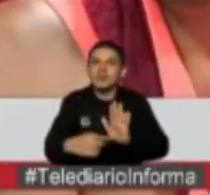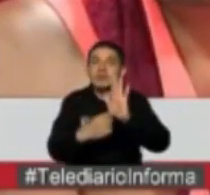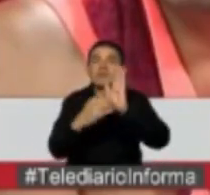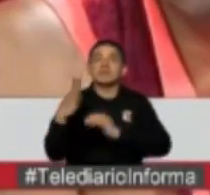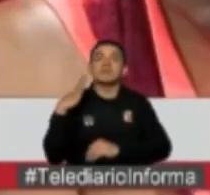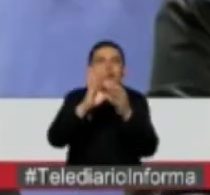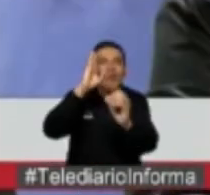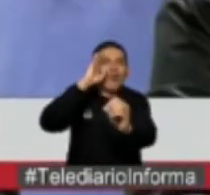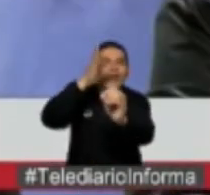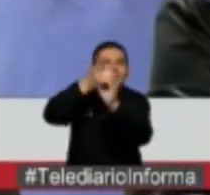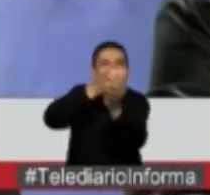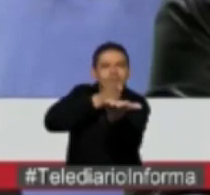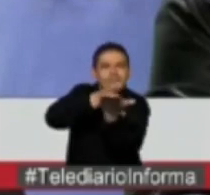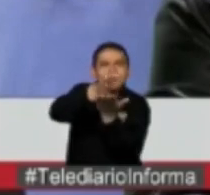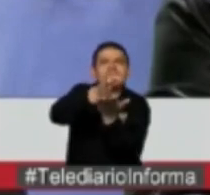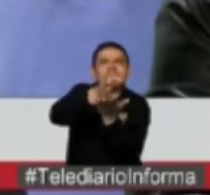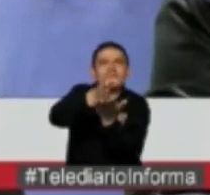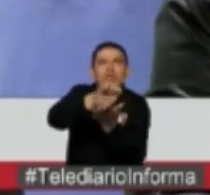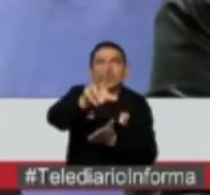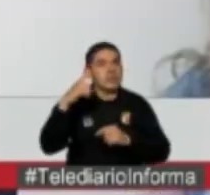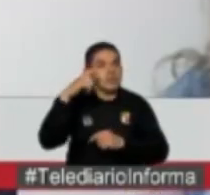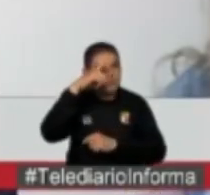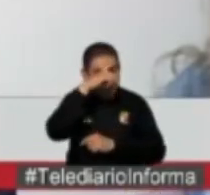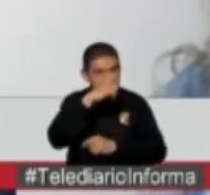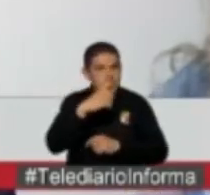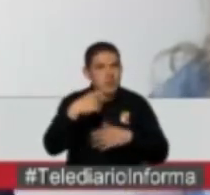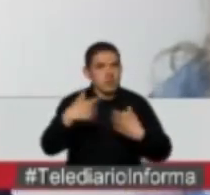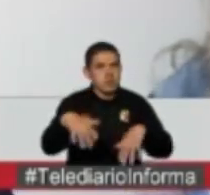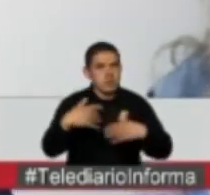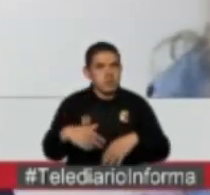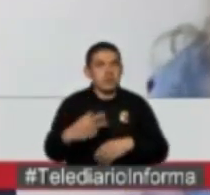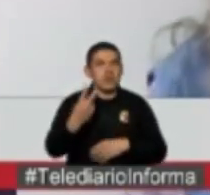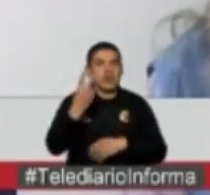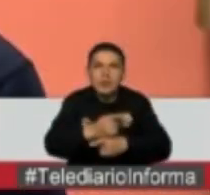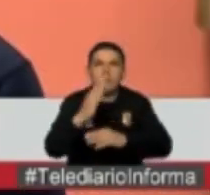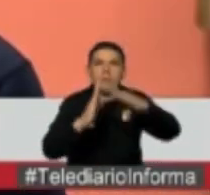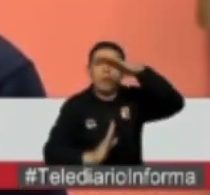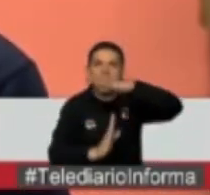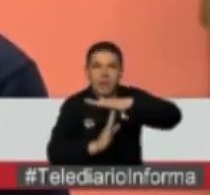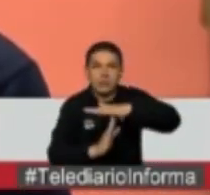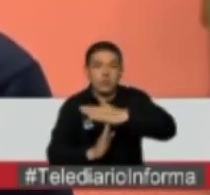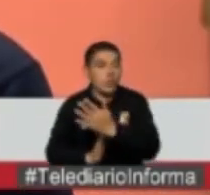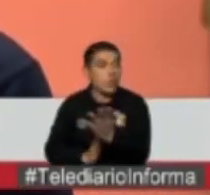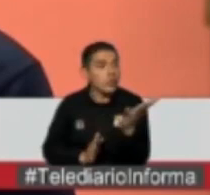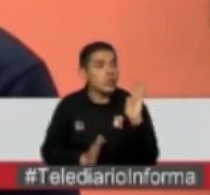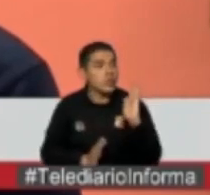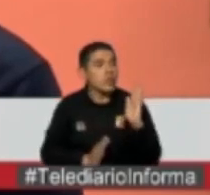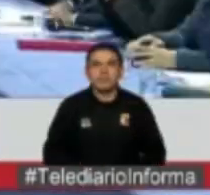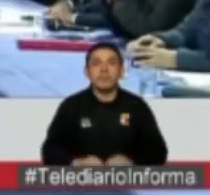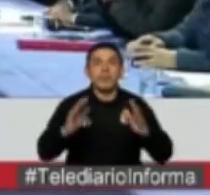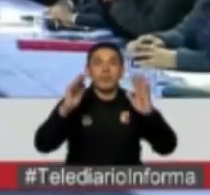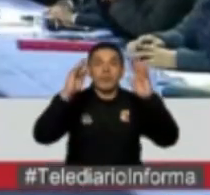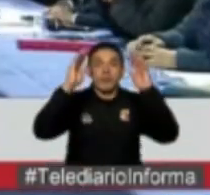deberán regresar a su tarifa anterior. Los otros puntos del pliego de exigencias son discutidos en la mesa de negociación instalada para tal